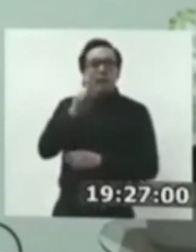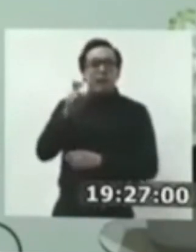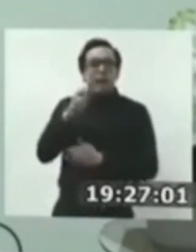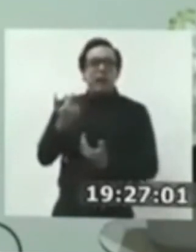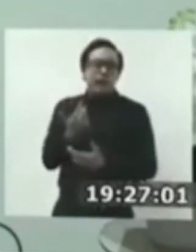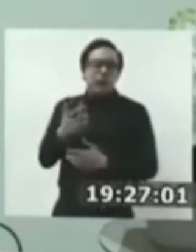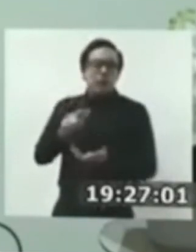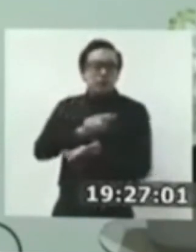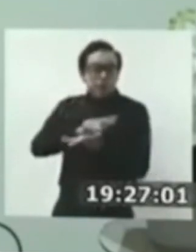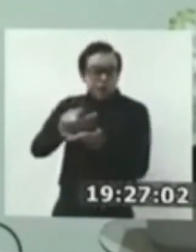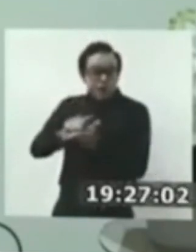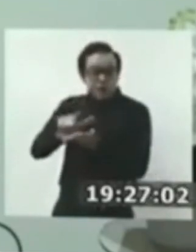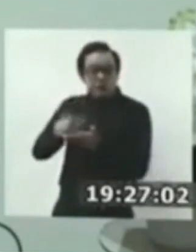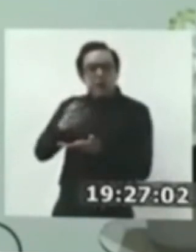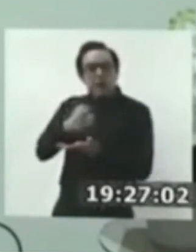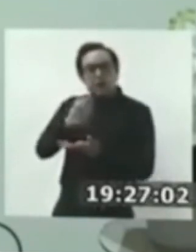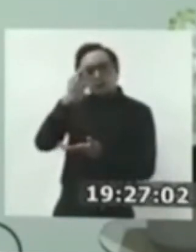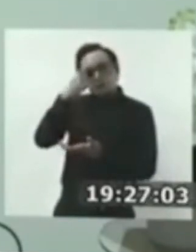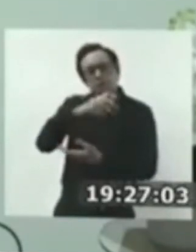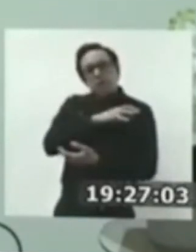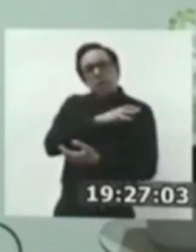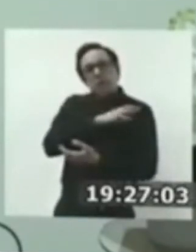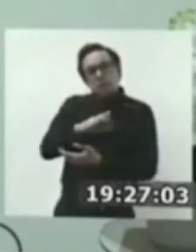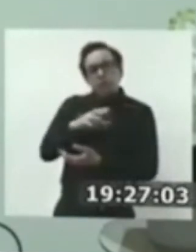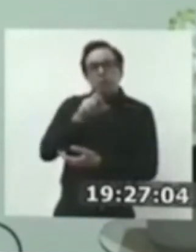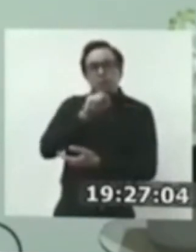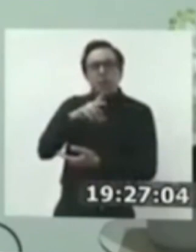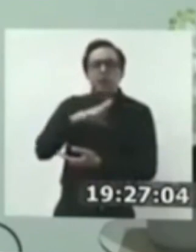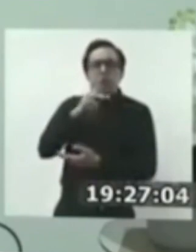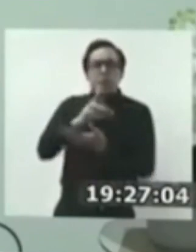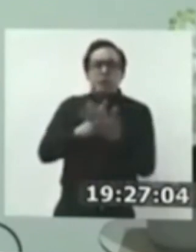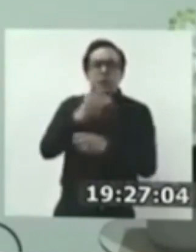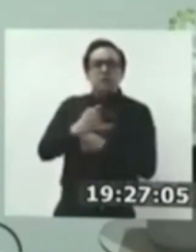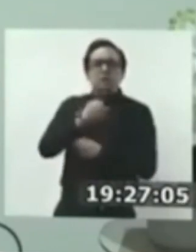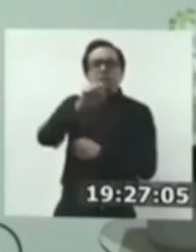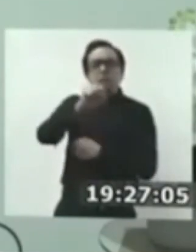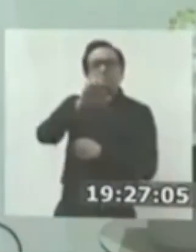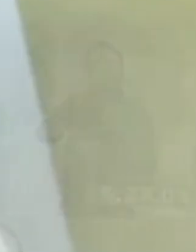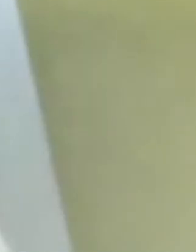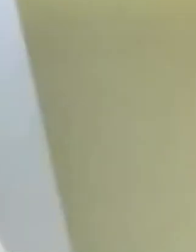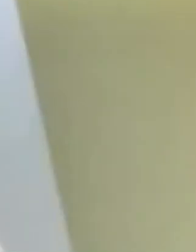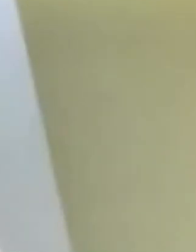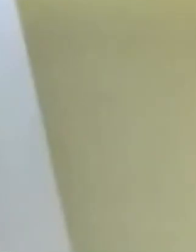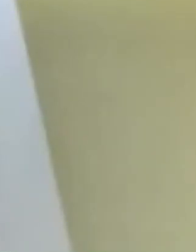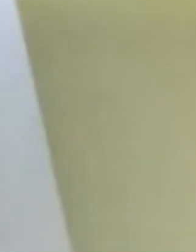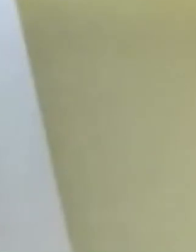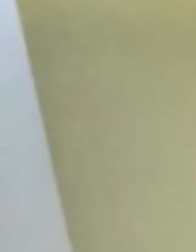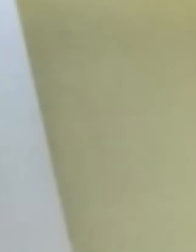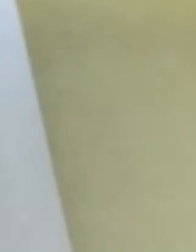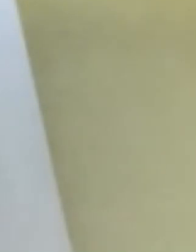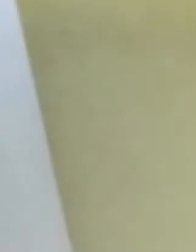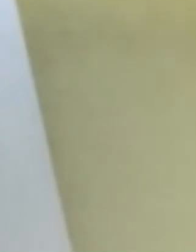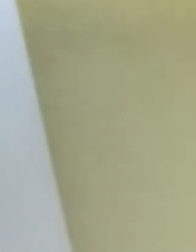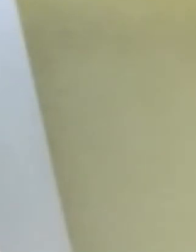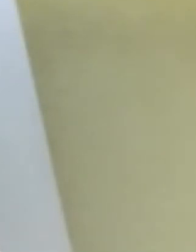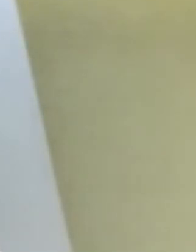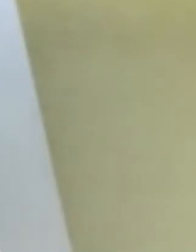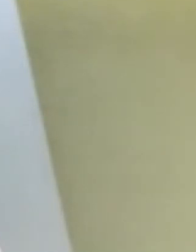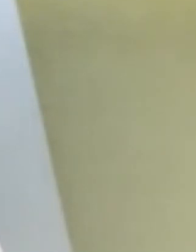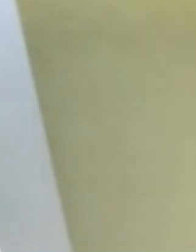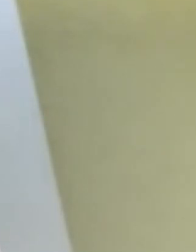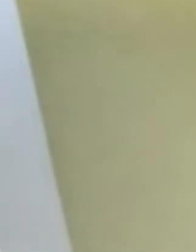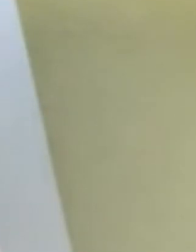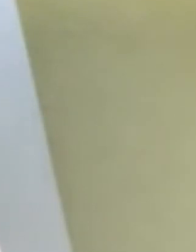pena de su candidata Xochitl Gálvez, por eso no la menciono. El segundo es que se supone que Querétaro es un estado panista, eso se han cansado